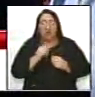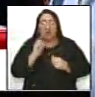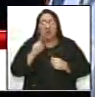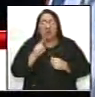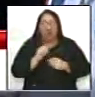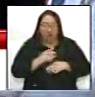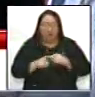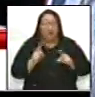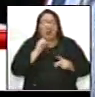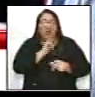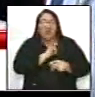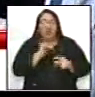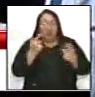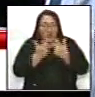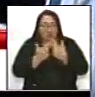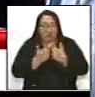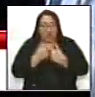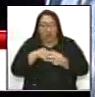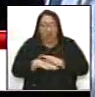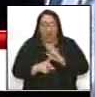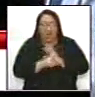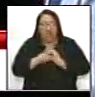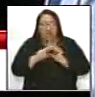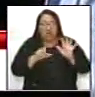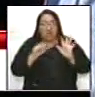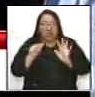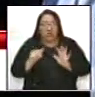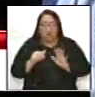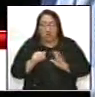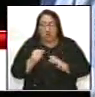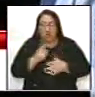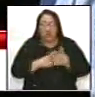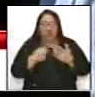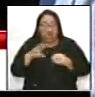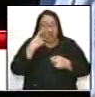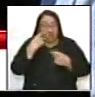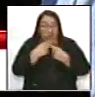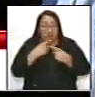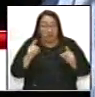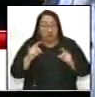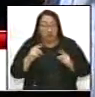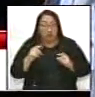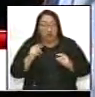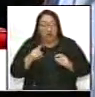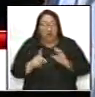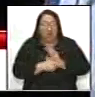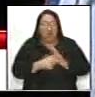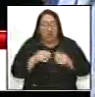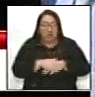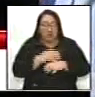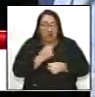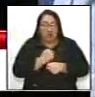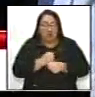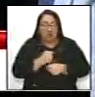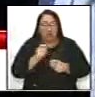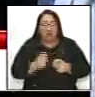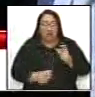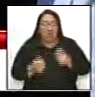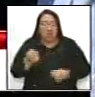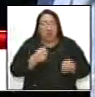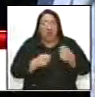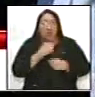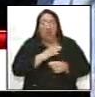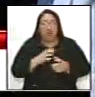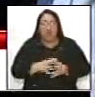instituciones armadas, quienes estaban en la Ley 276, que como es de conocimiento, esa ley laboral es para personal administrativo del